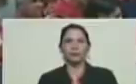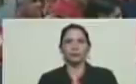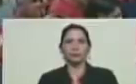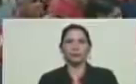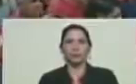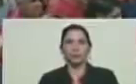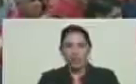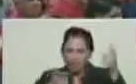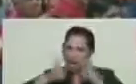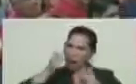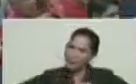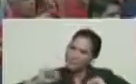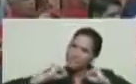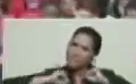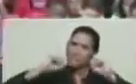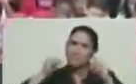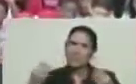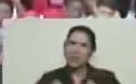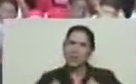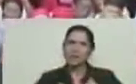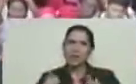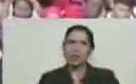¡Chávez vive!